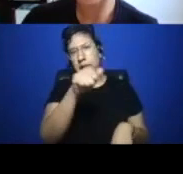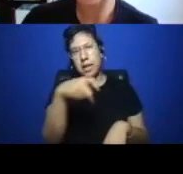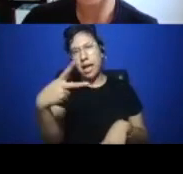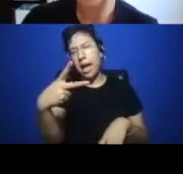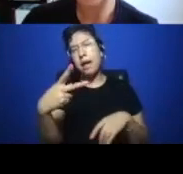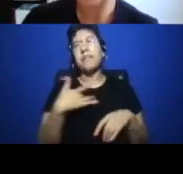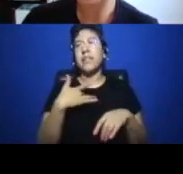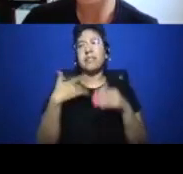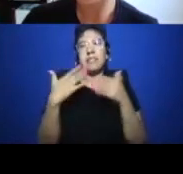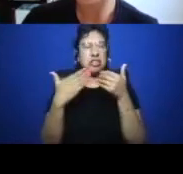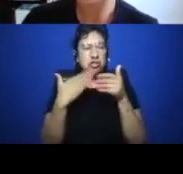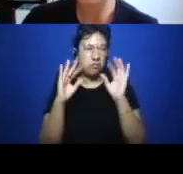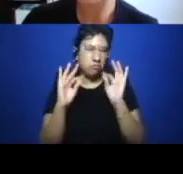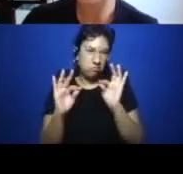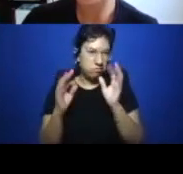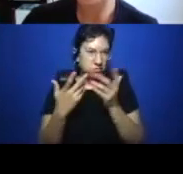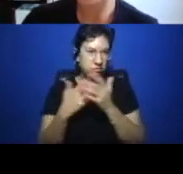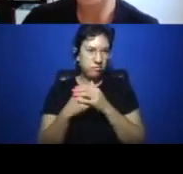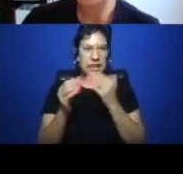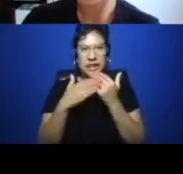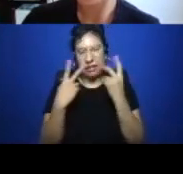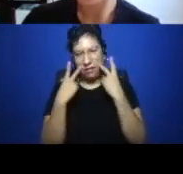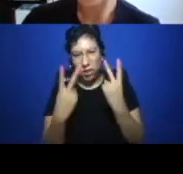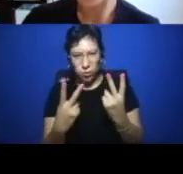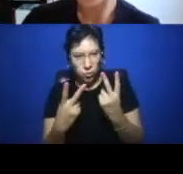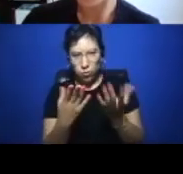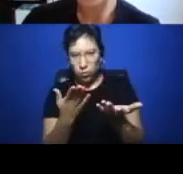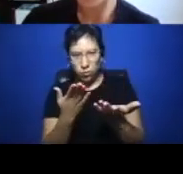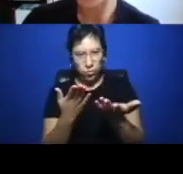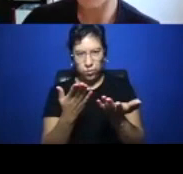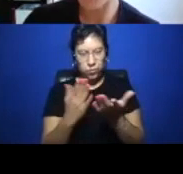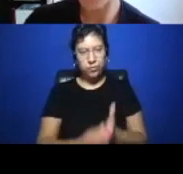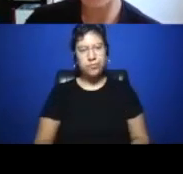contraseña. Esta es la manera para...